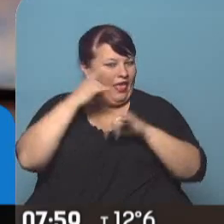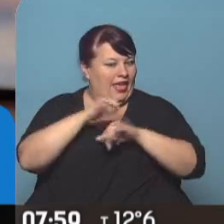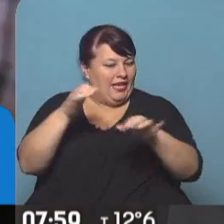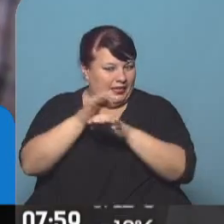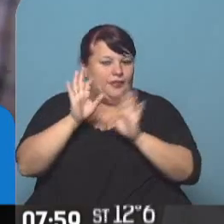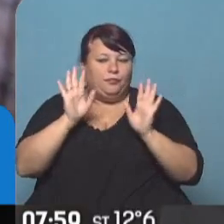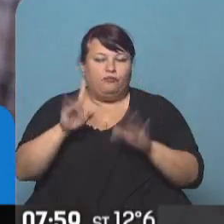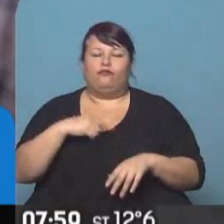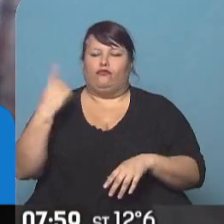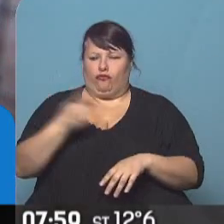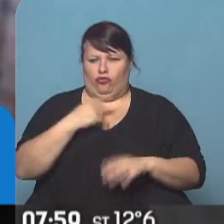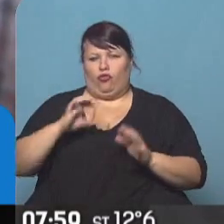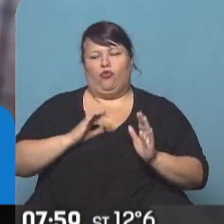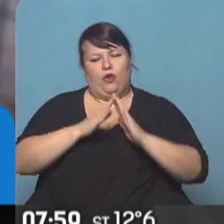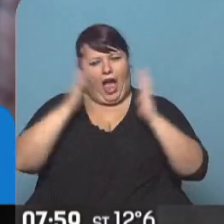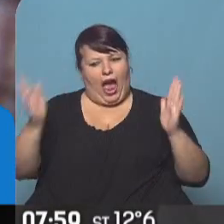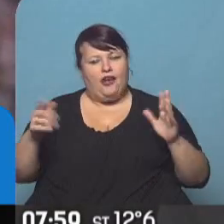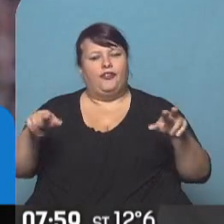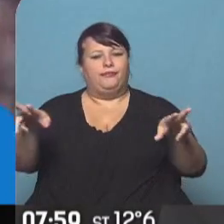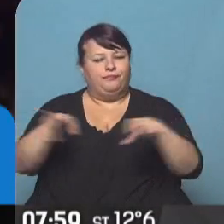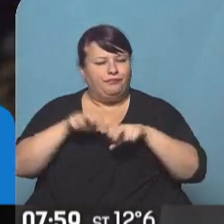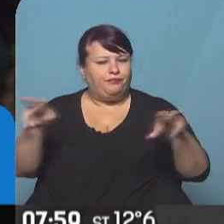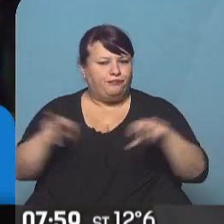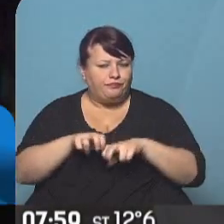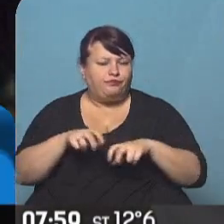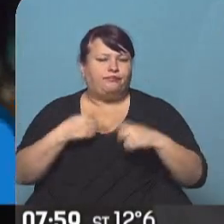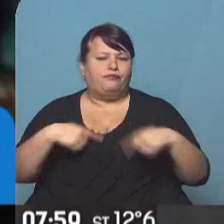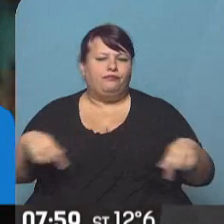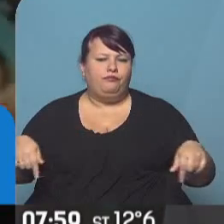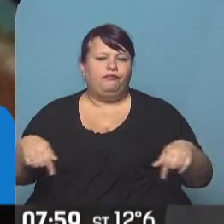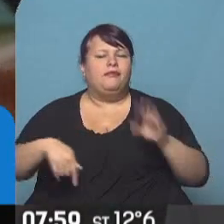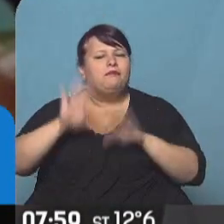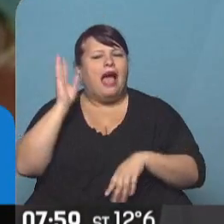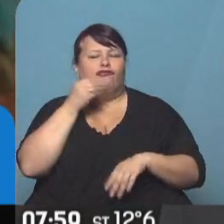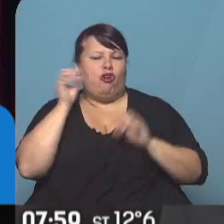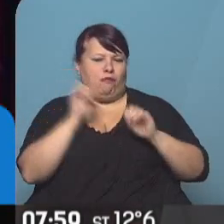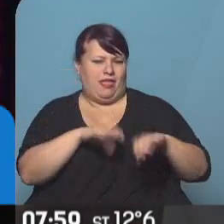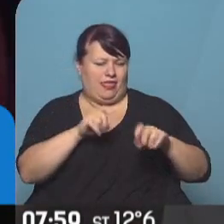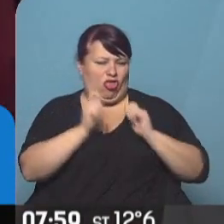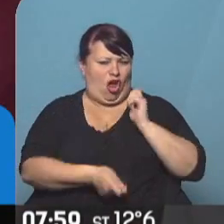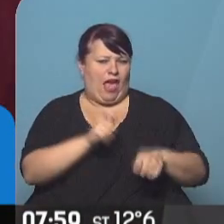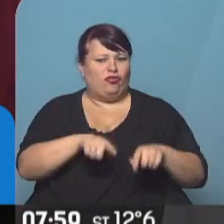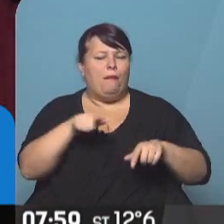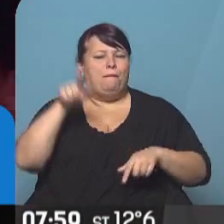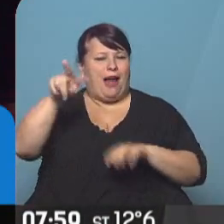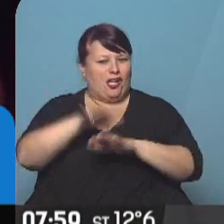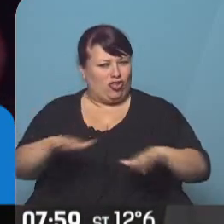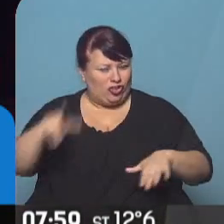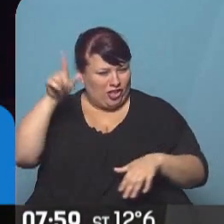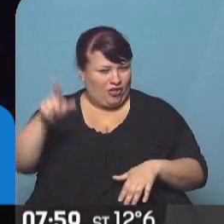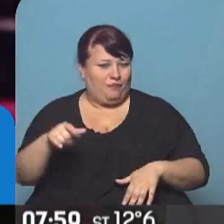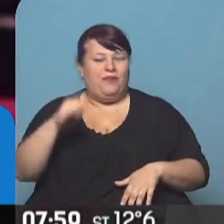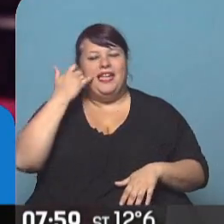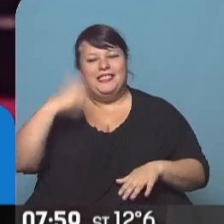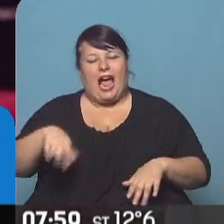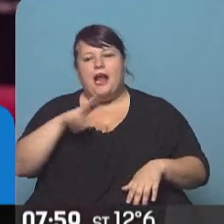mira nosotros durante todo el año estamos recaudando sobre todo alimentos para esos niños y ahora